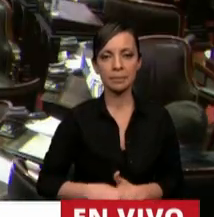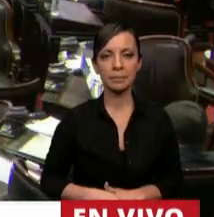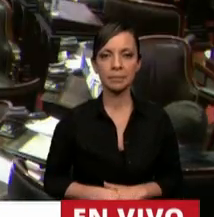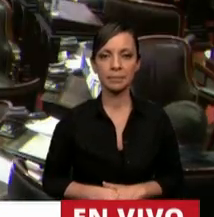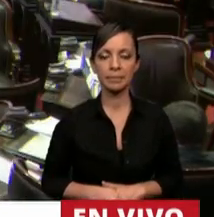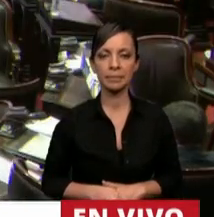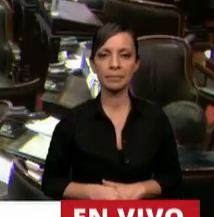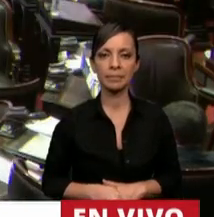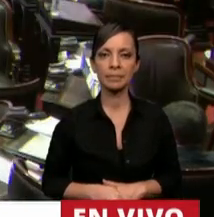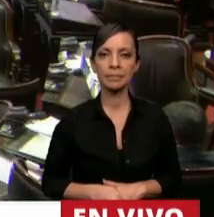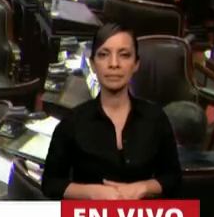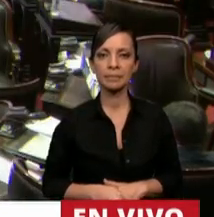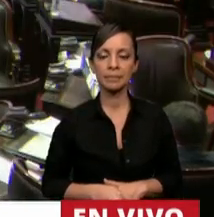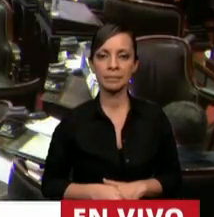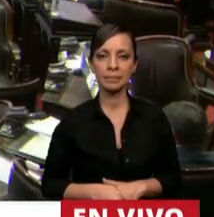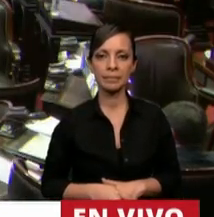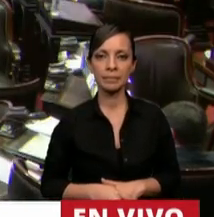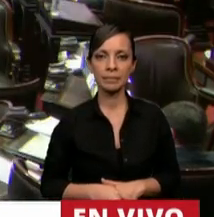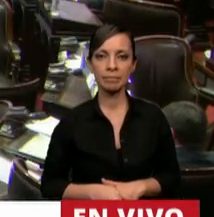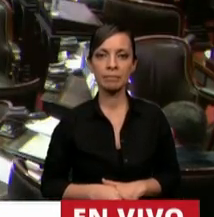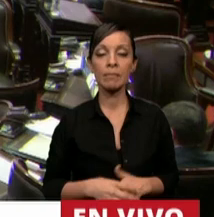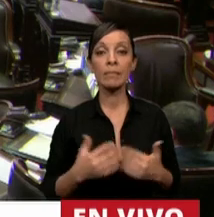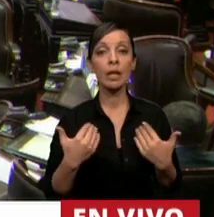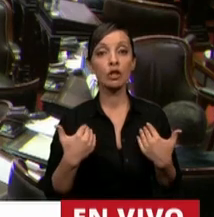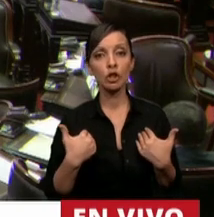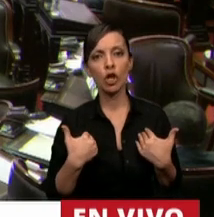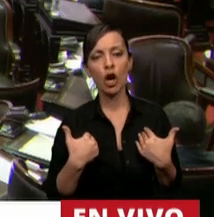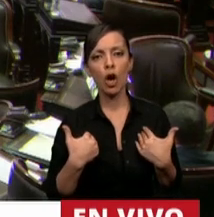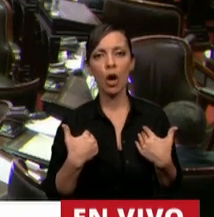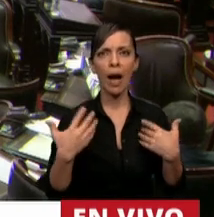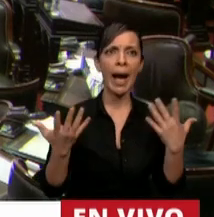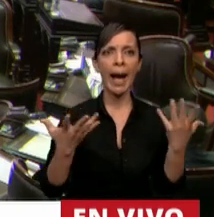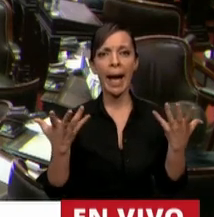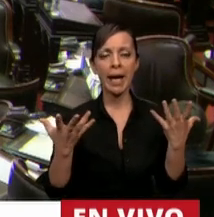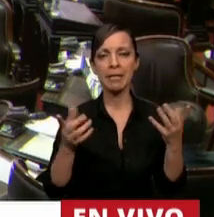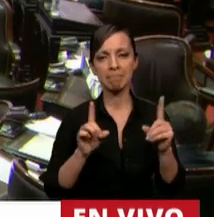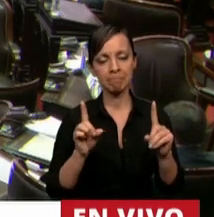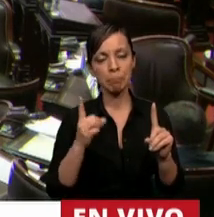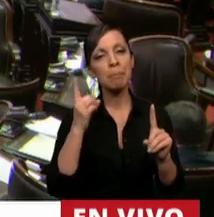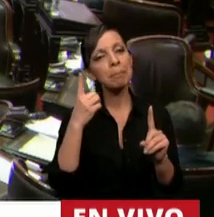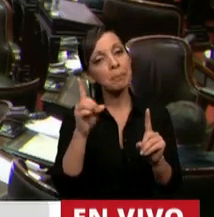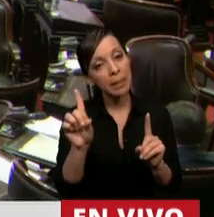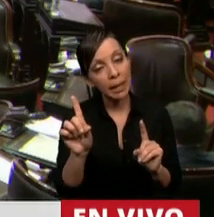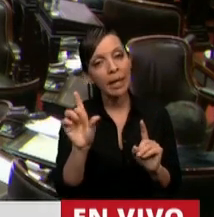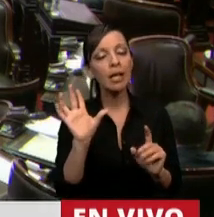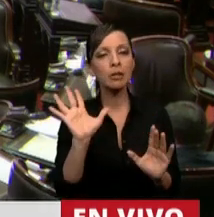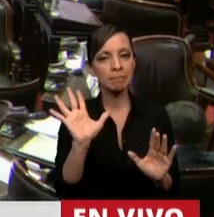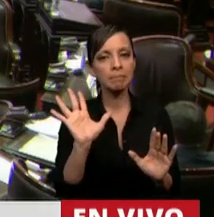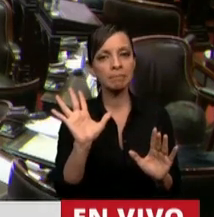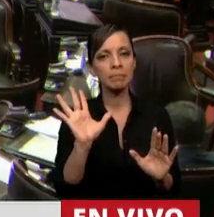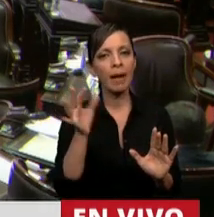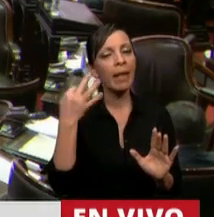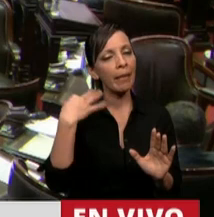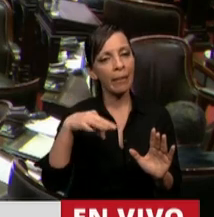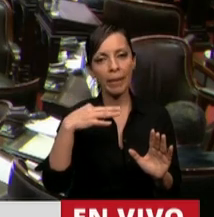Gracias. A ver, yo no soy de dramatizar, pero me parece que hay que ponerle todos